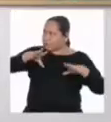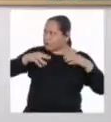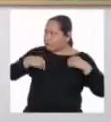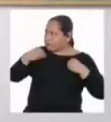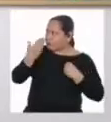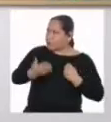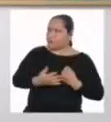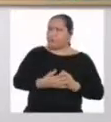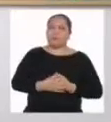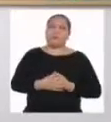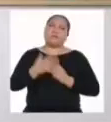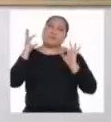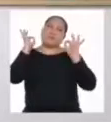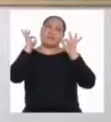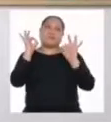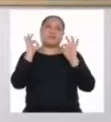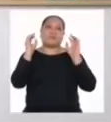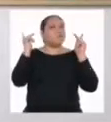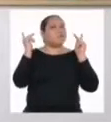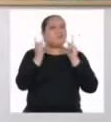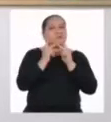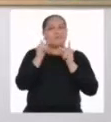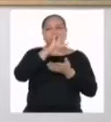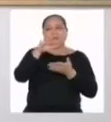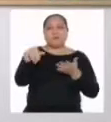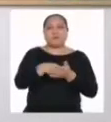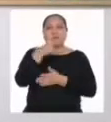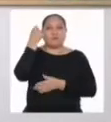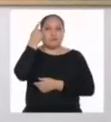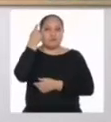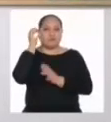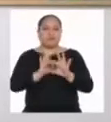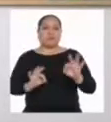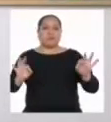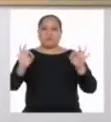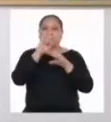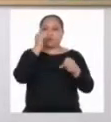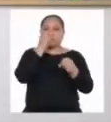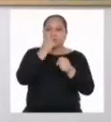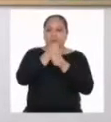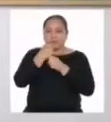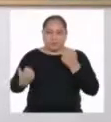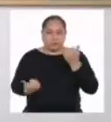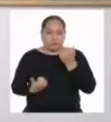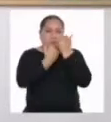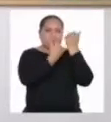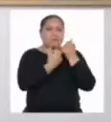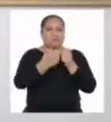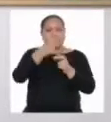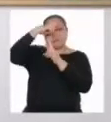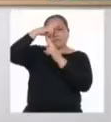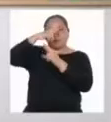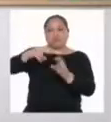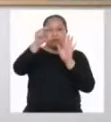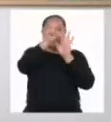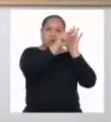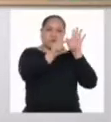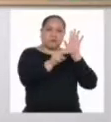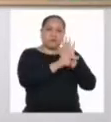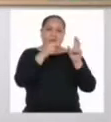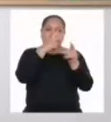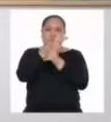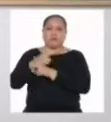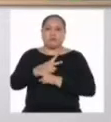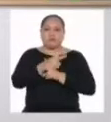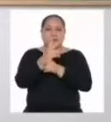así? Sería excelente que todos comprendamos la importancia del trabajo colaborativo y el respeto a las normas